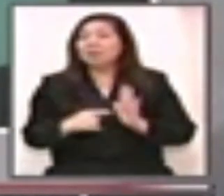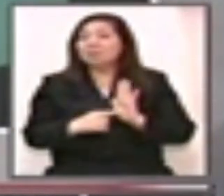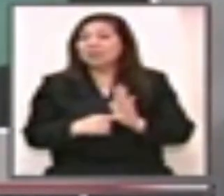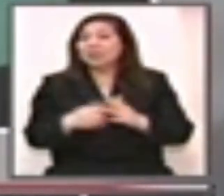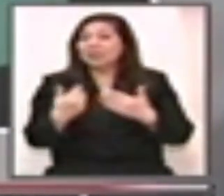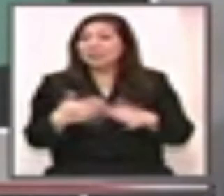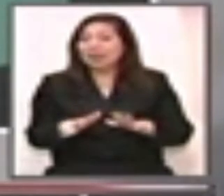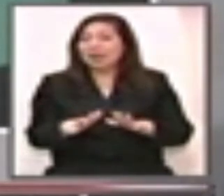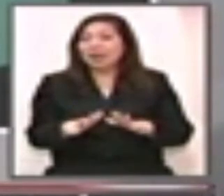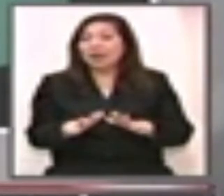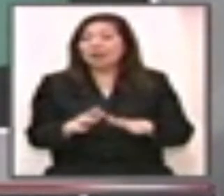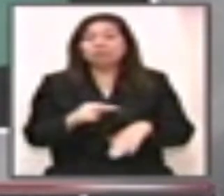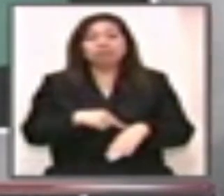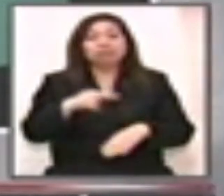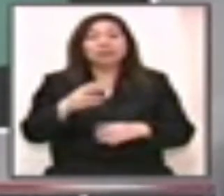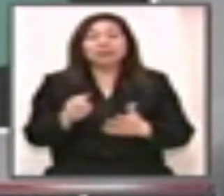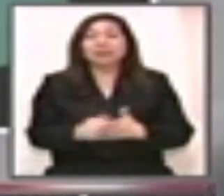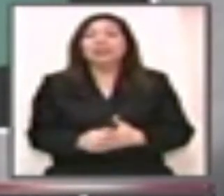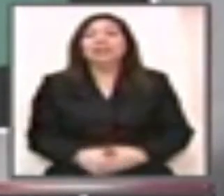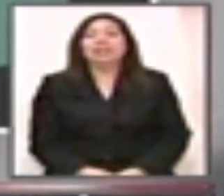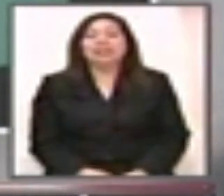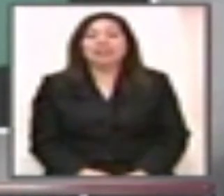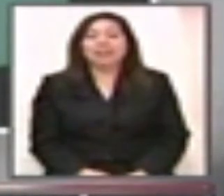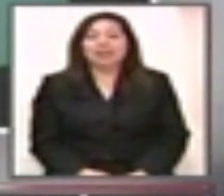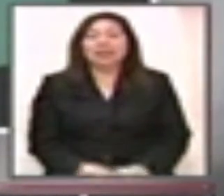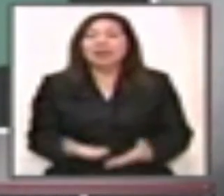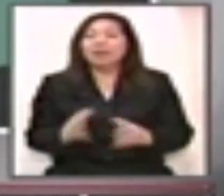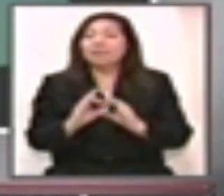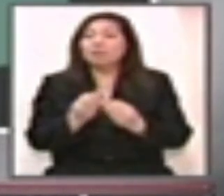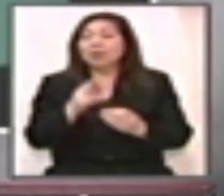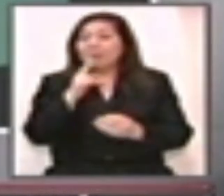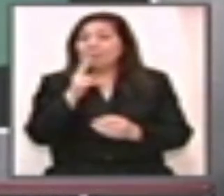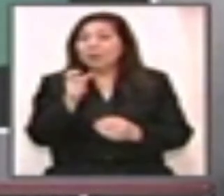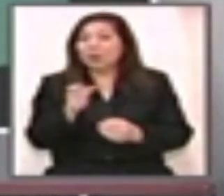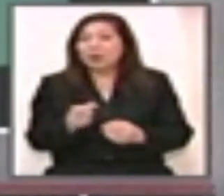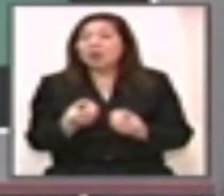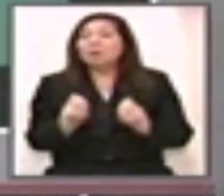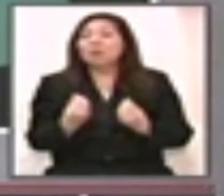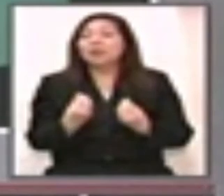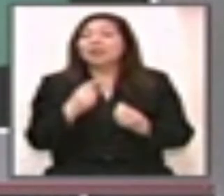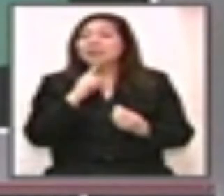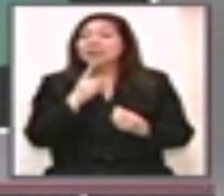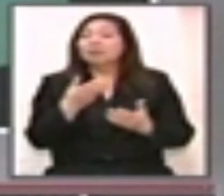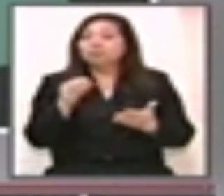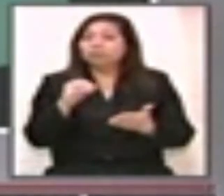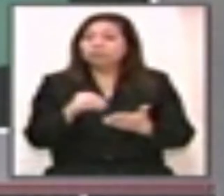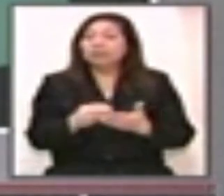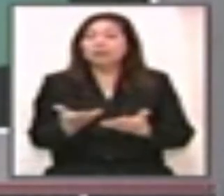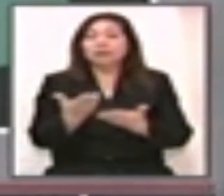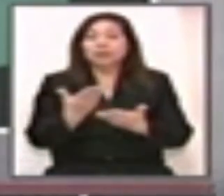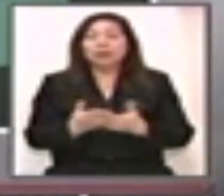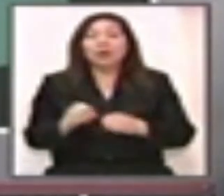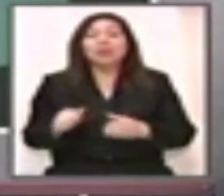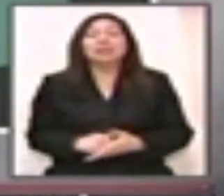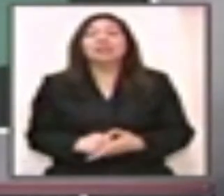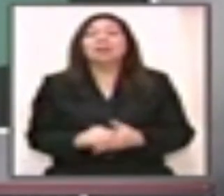aparezcan ya en los rankings de las preferencias de las familias peruanas, porque estamos empeñados en conseguir o